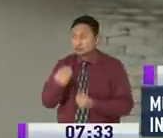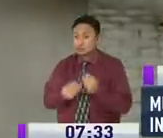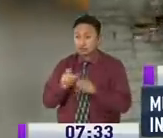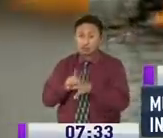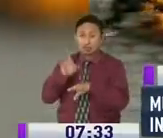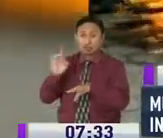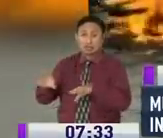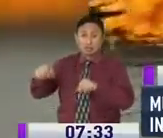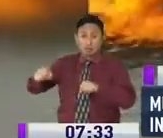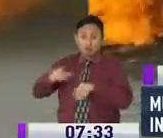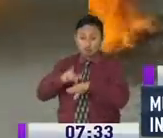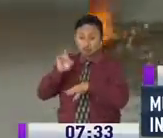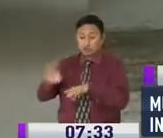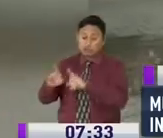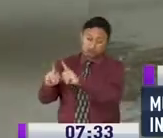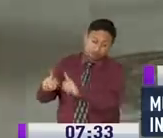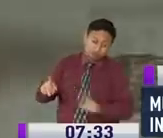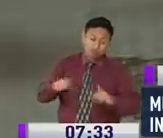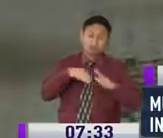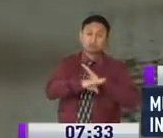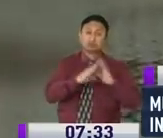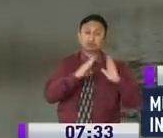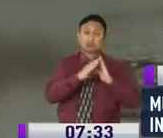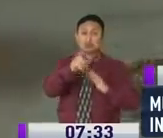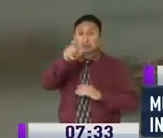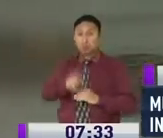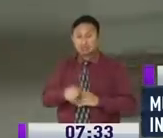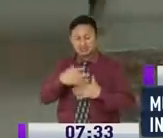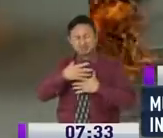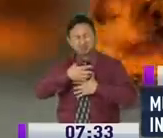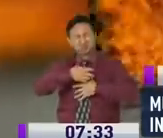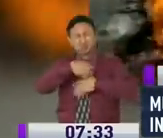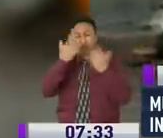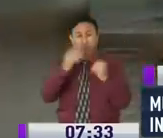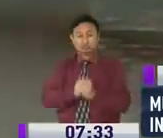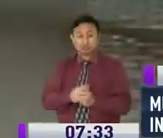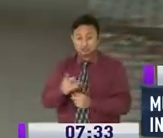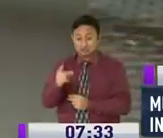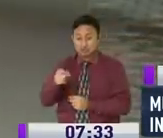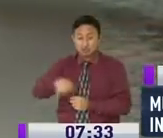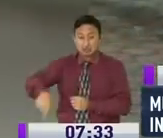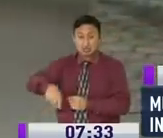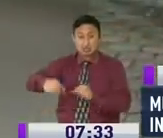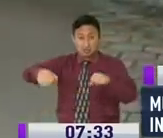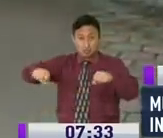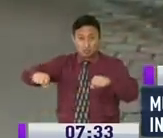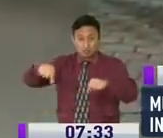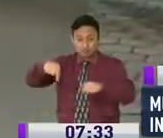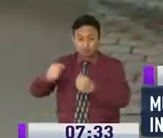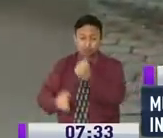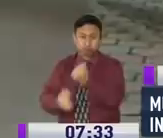vehículo. La indignación del populacho se hizo sentir, no dudaron en prenderle fuego al pequeño vehículo.